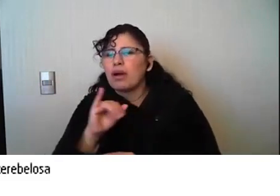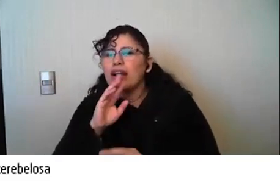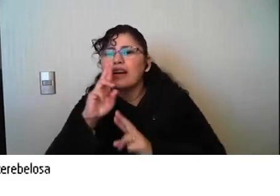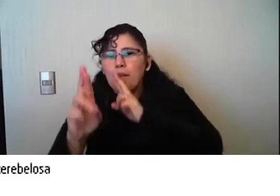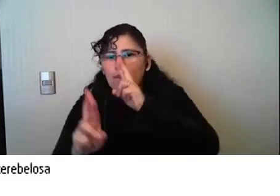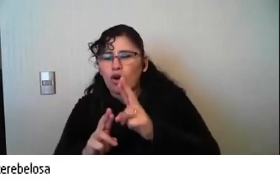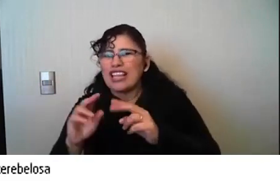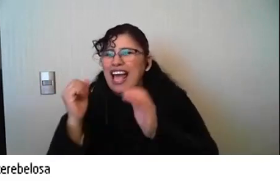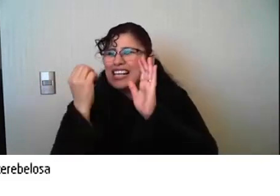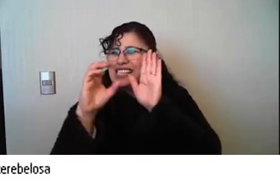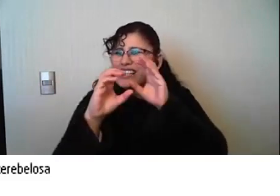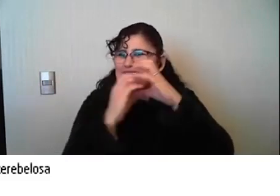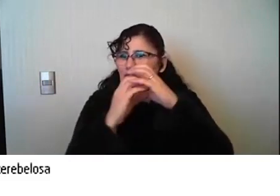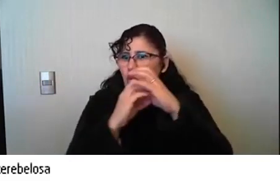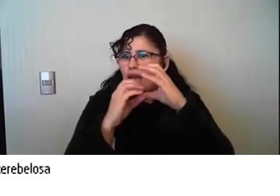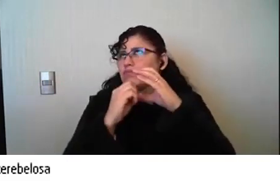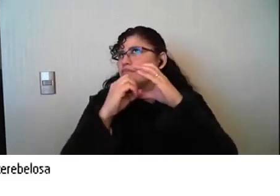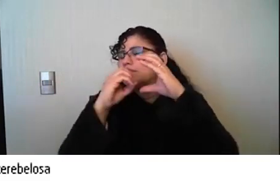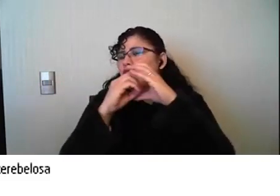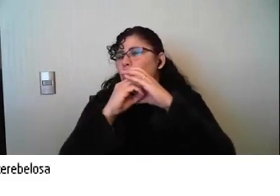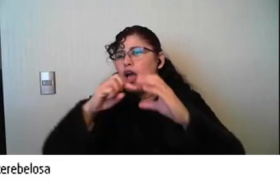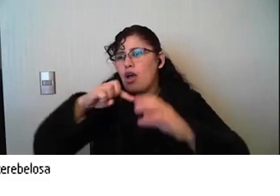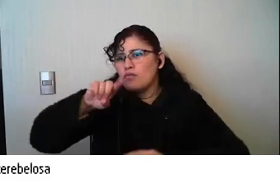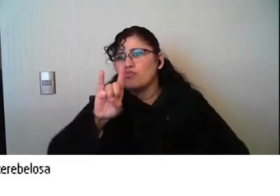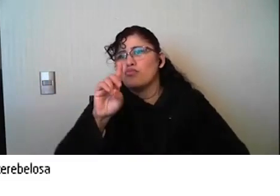Purkinje. Aquí están sus